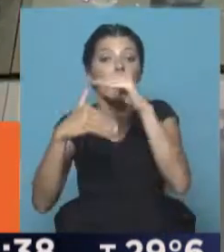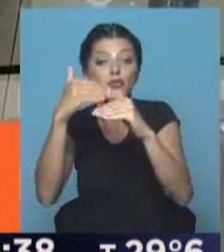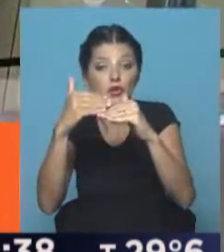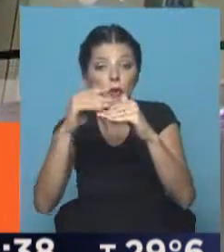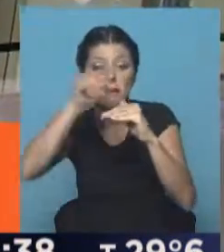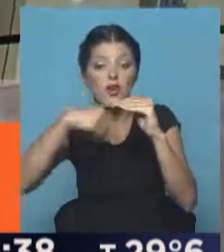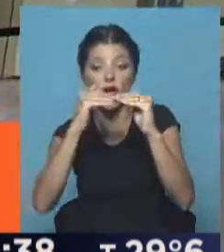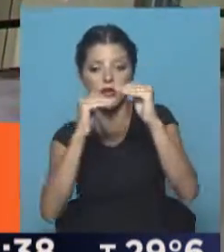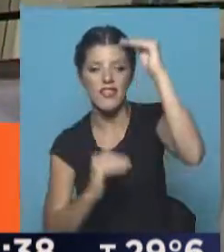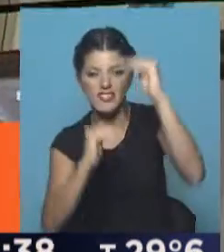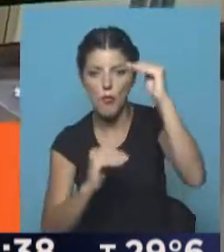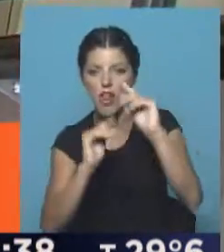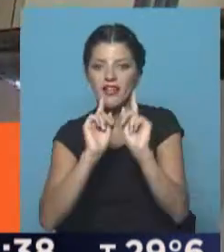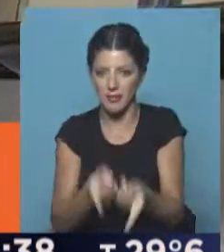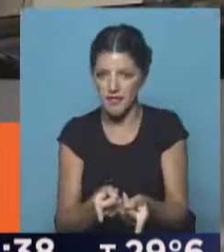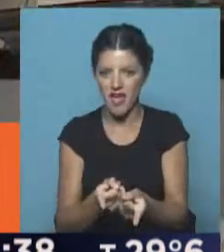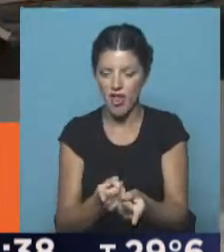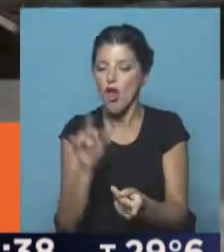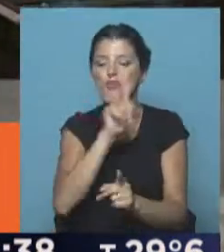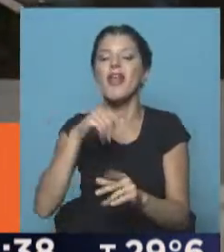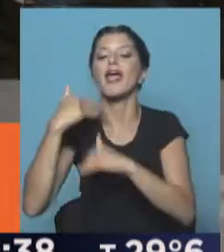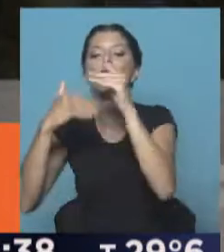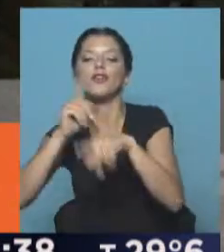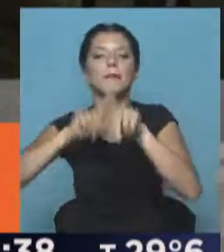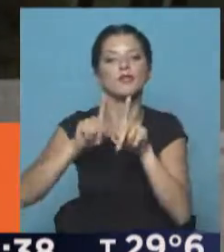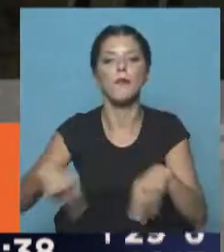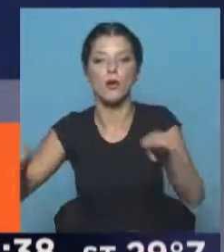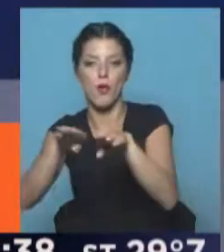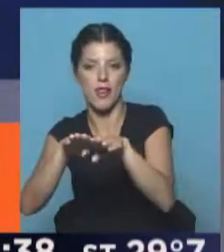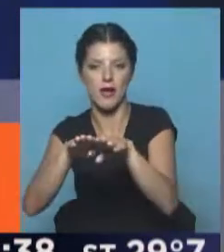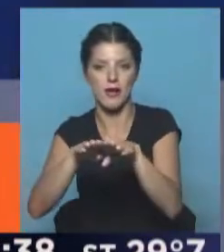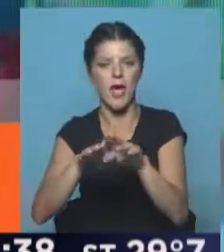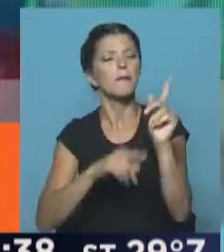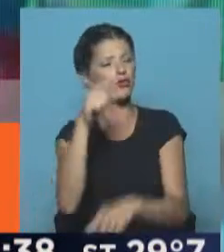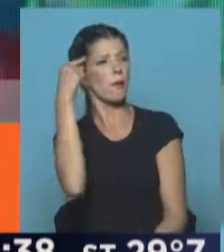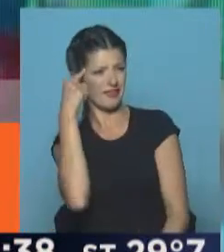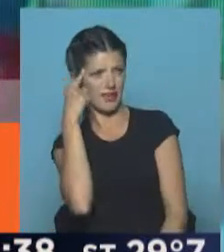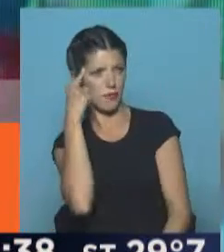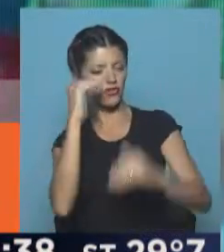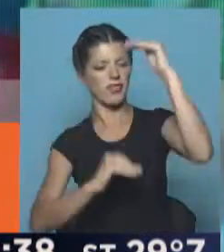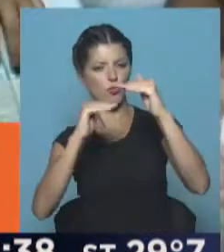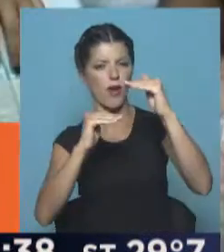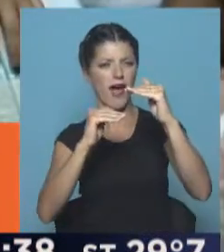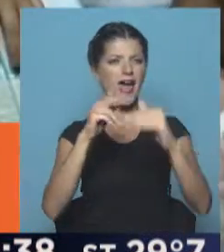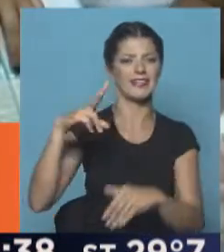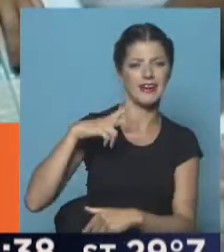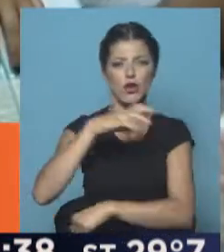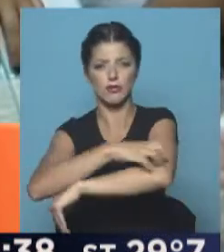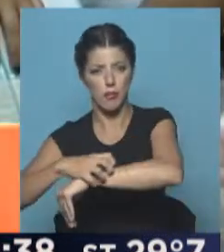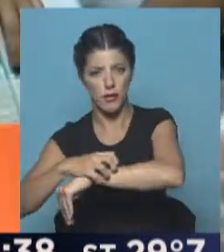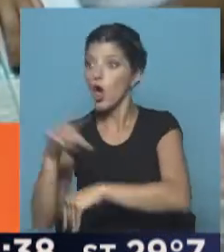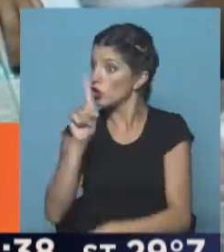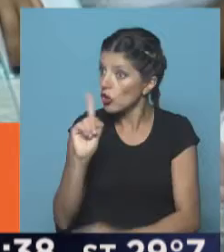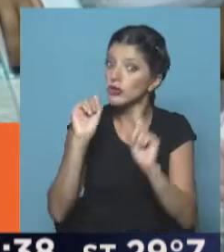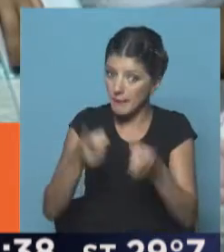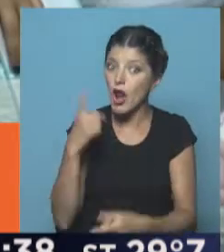sinónimo de mayor igualdad y mayor equilibrio. Pero uno pensaría desigualdad entre ricos y pobres, no entre géneros. No, también entre géneros, Ajá.